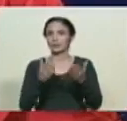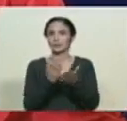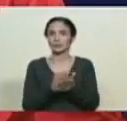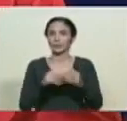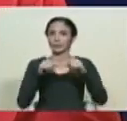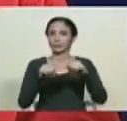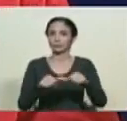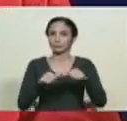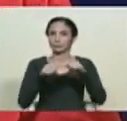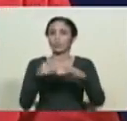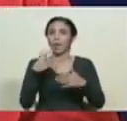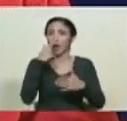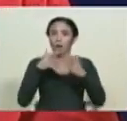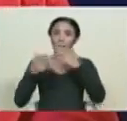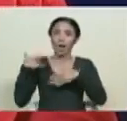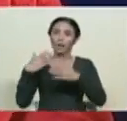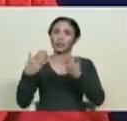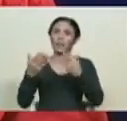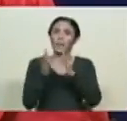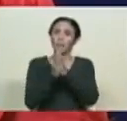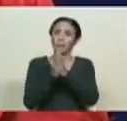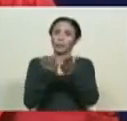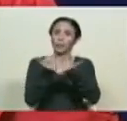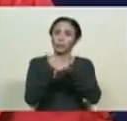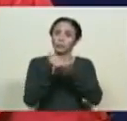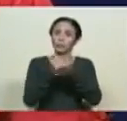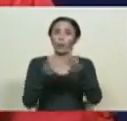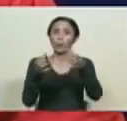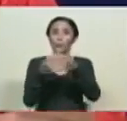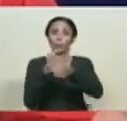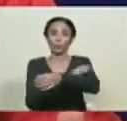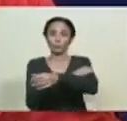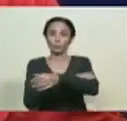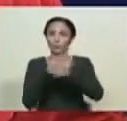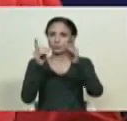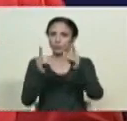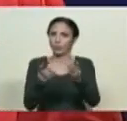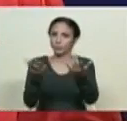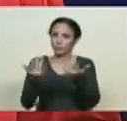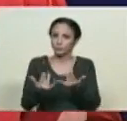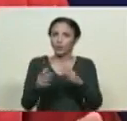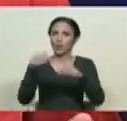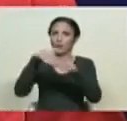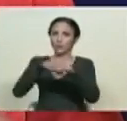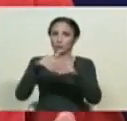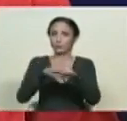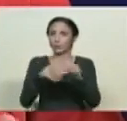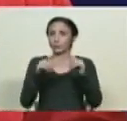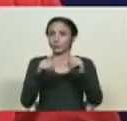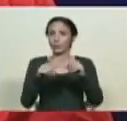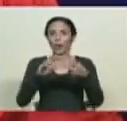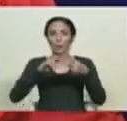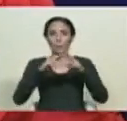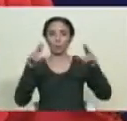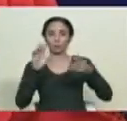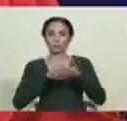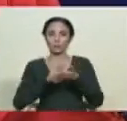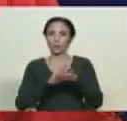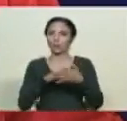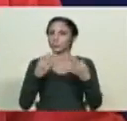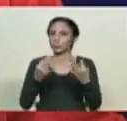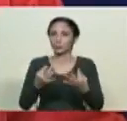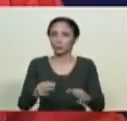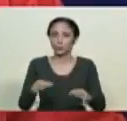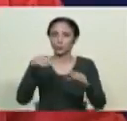insistencia solicitaban algunos sectores de la oposición venezolana, se dieron las elecciones como debe darse, en paz, en